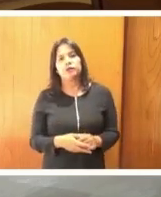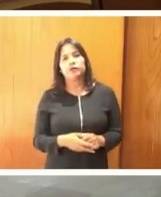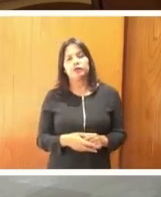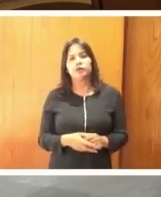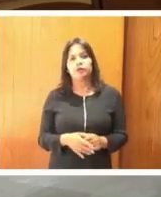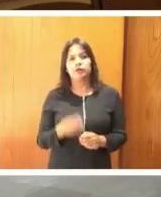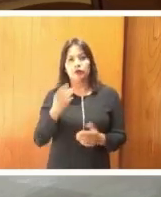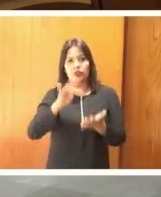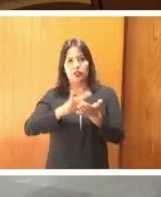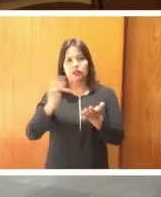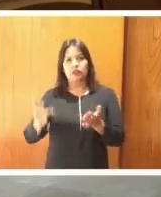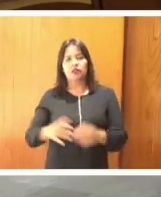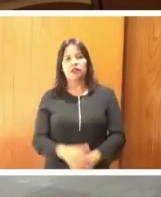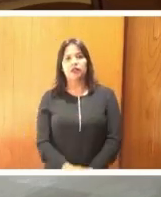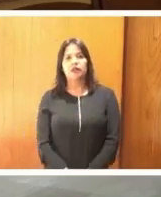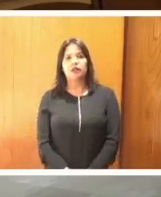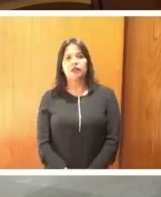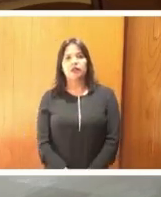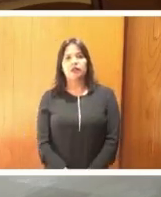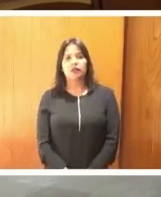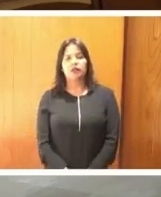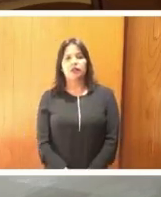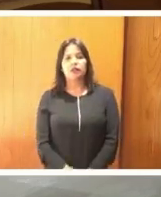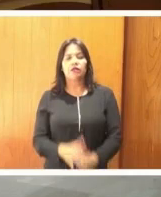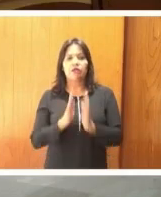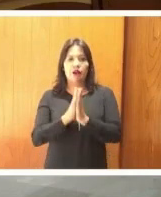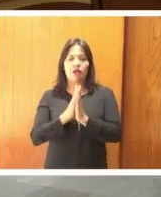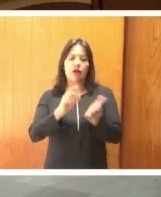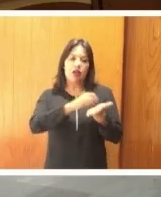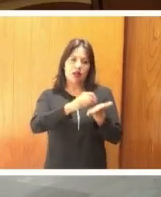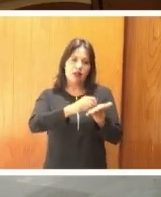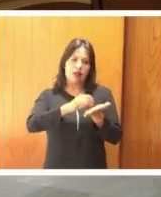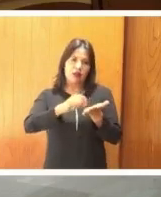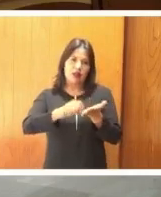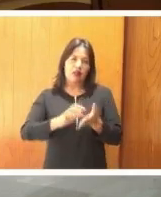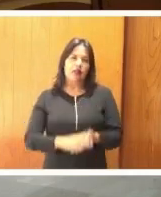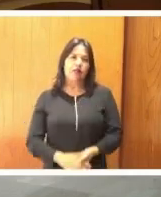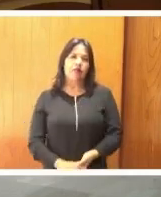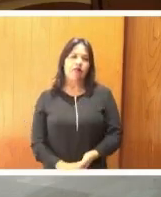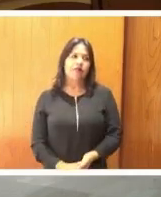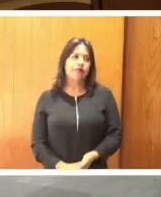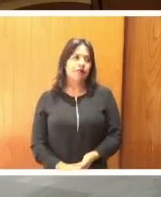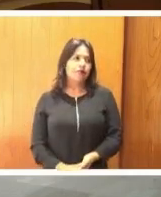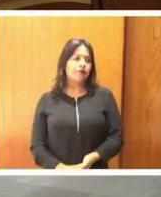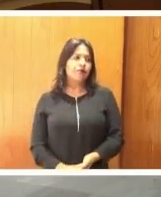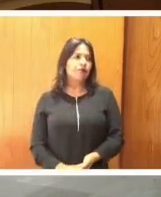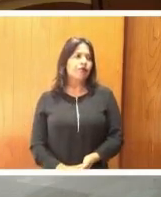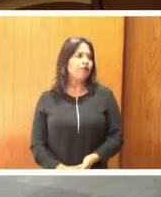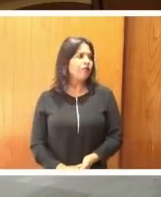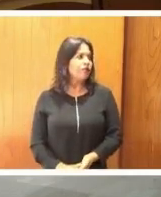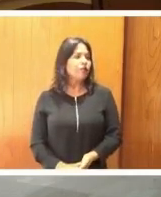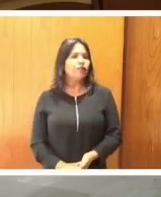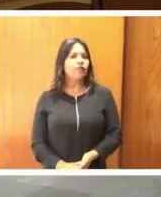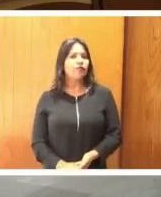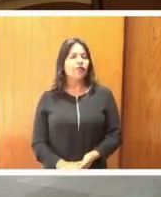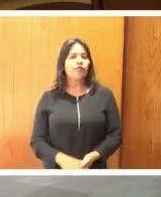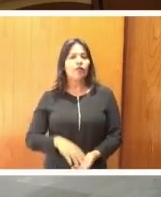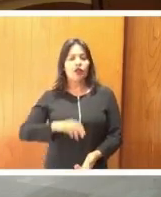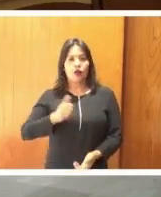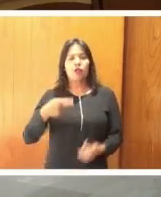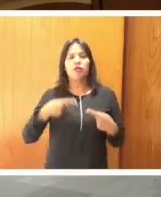Gracias. Tomamos nota de este punto para asuntos generales y le damos la voz al